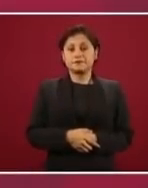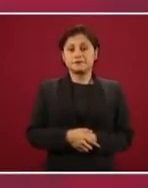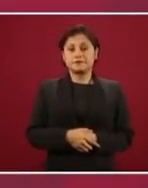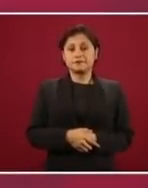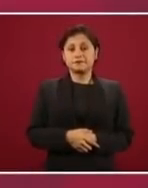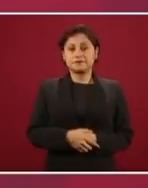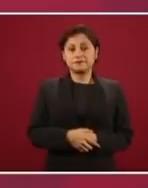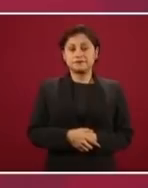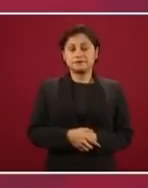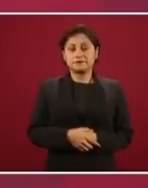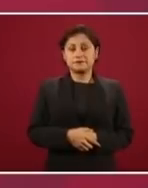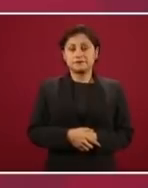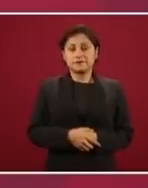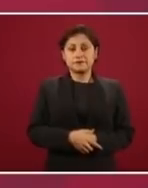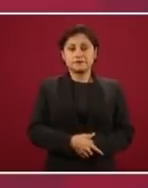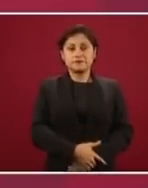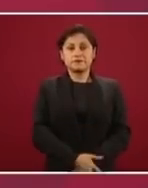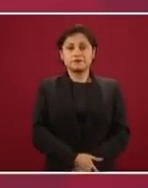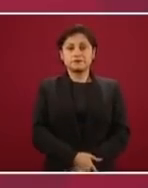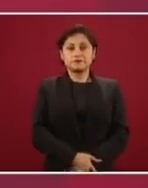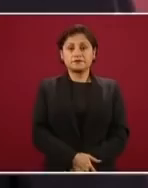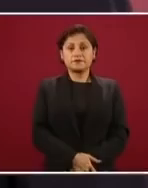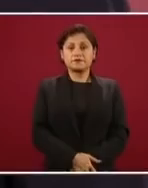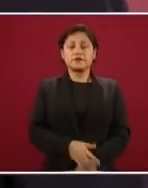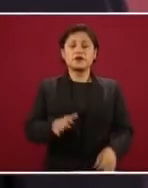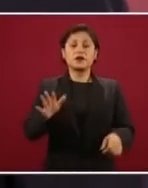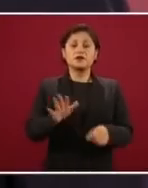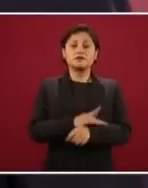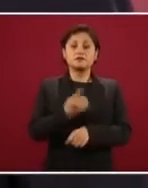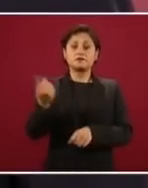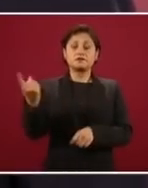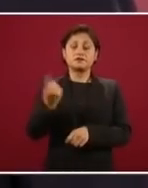sirvió a los oportunistas